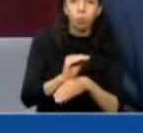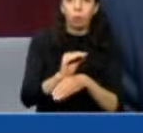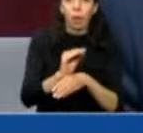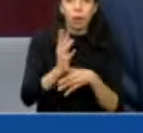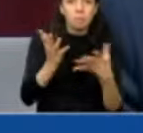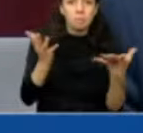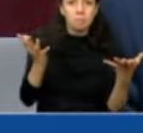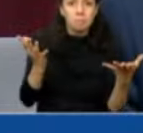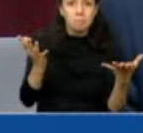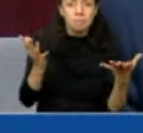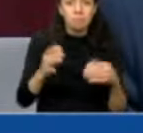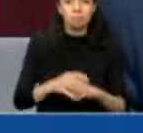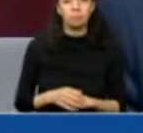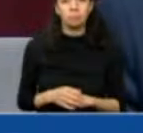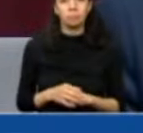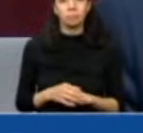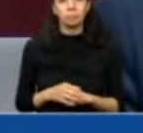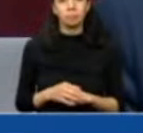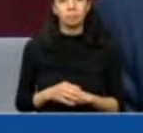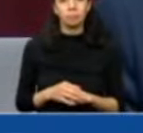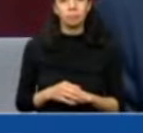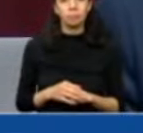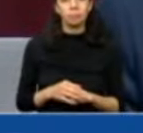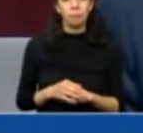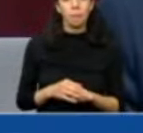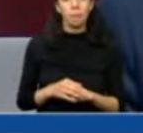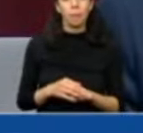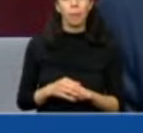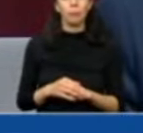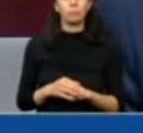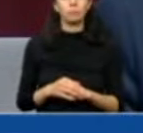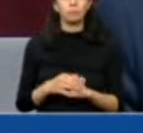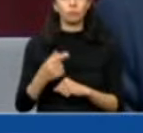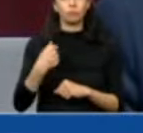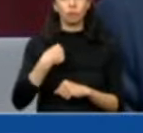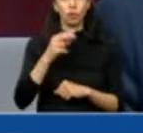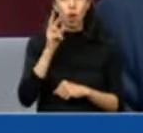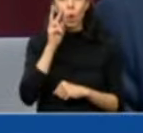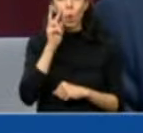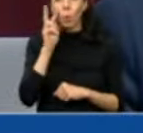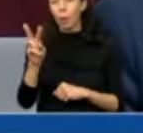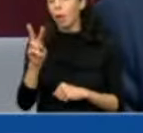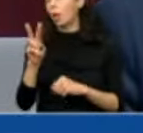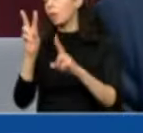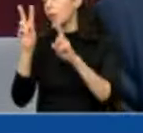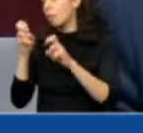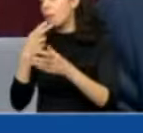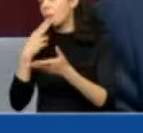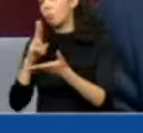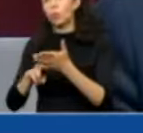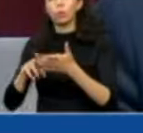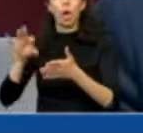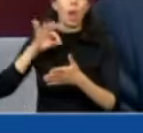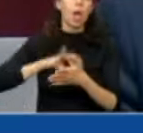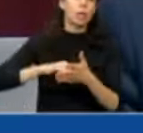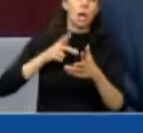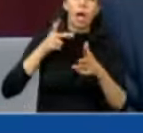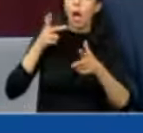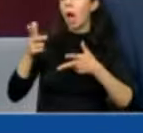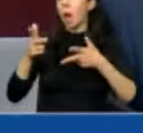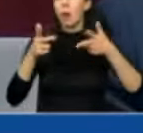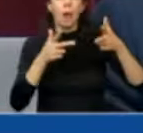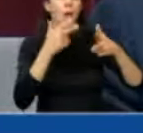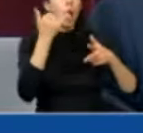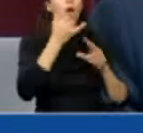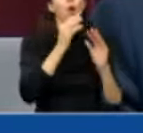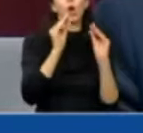va a presentar un código penal nuevo, lo cual yo comparto. Nosotros tenemos un código penal muy viejo, porque tenemos que trabajar muy